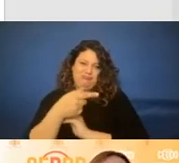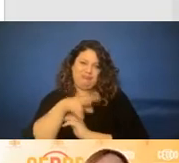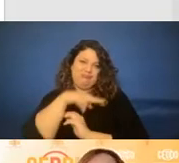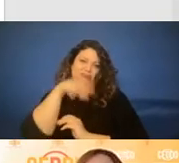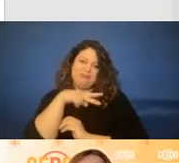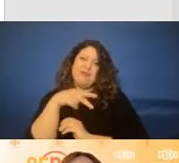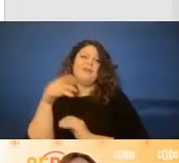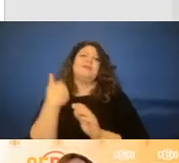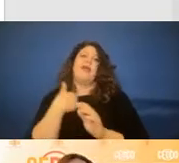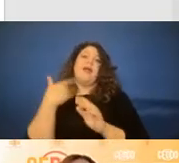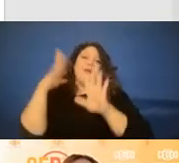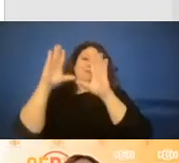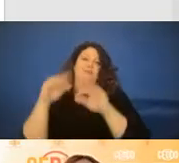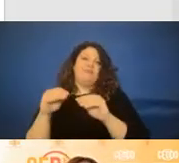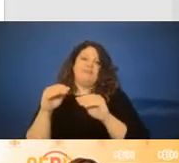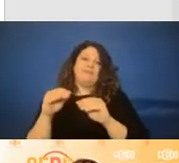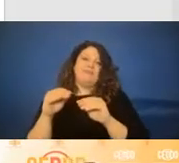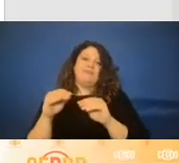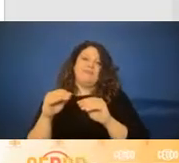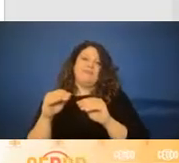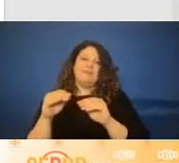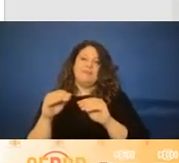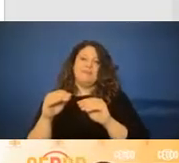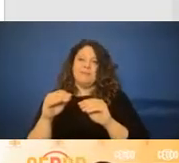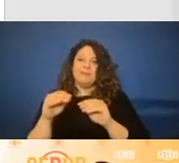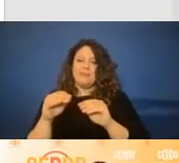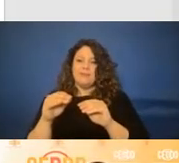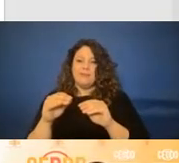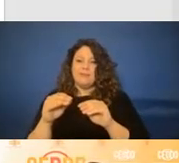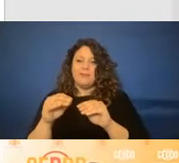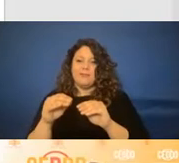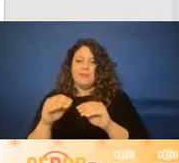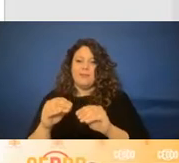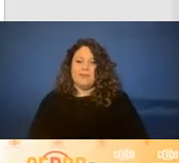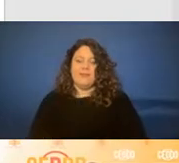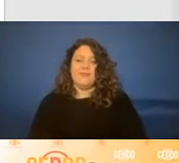esto y volvemos nuevamente a...